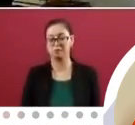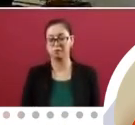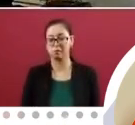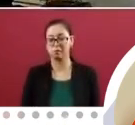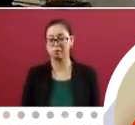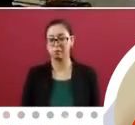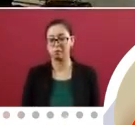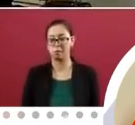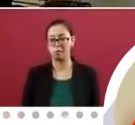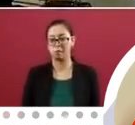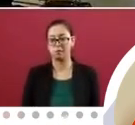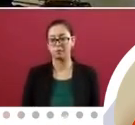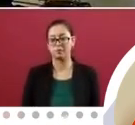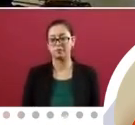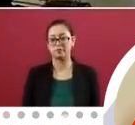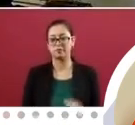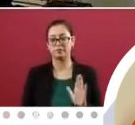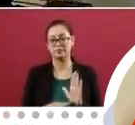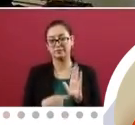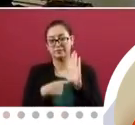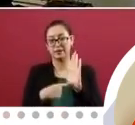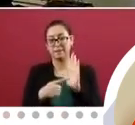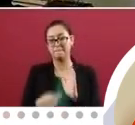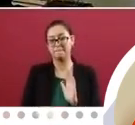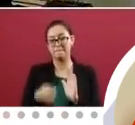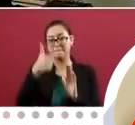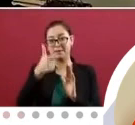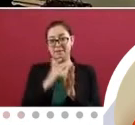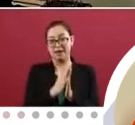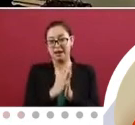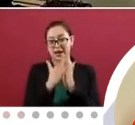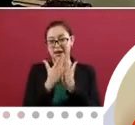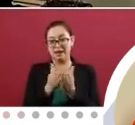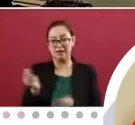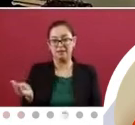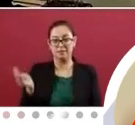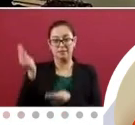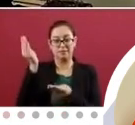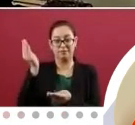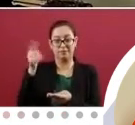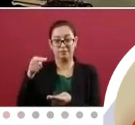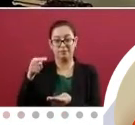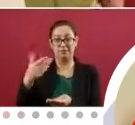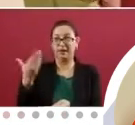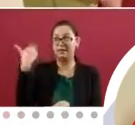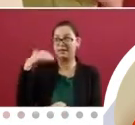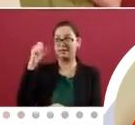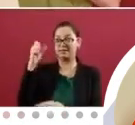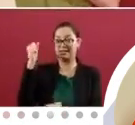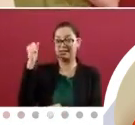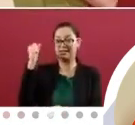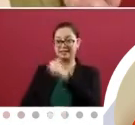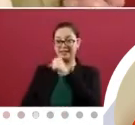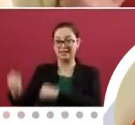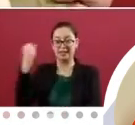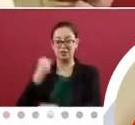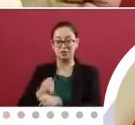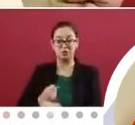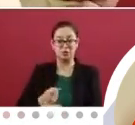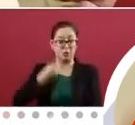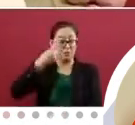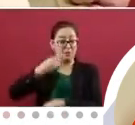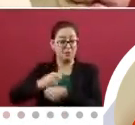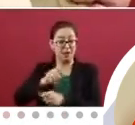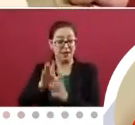no veo por qué no pueda participar, ¿no? Sin embargo, el viernes, ya cuando se dio el fallo de